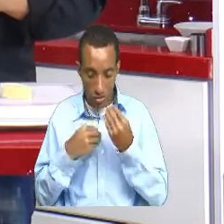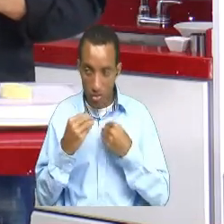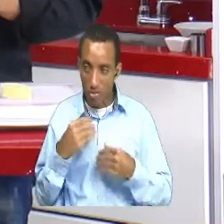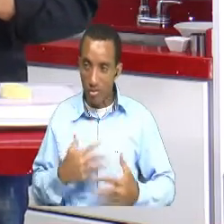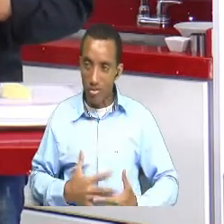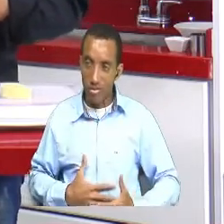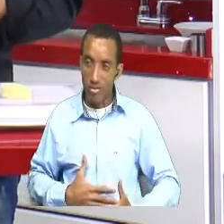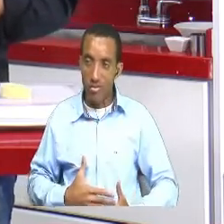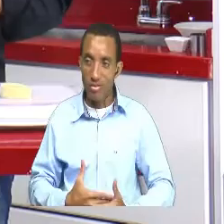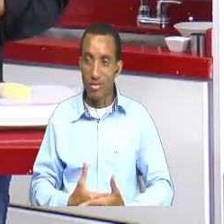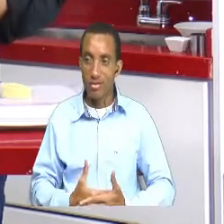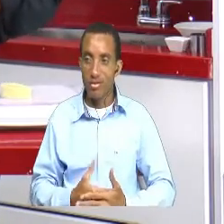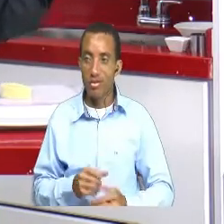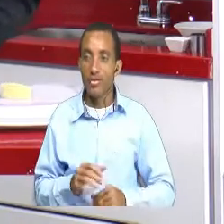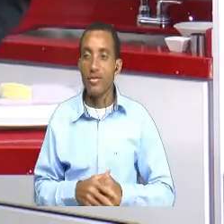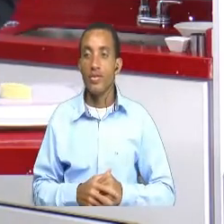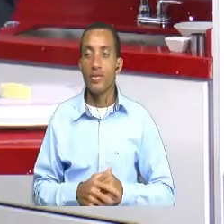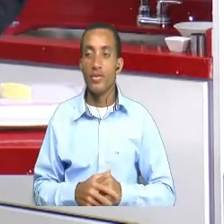así